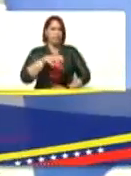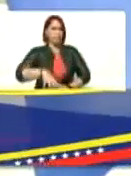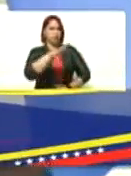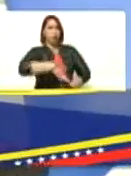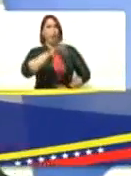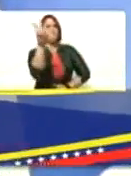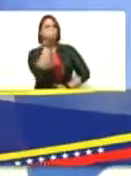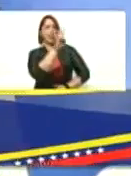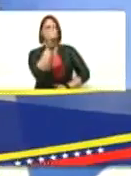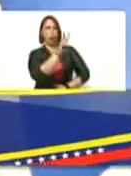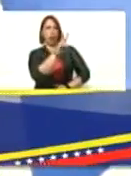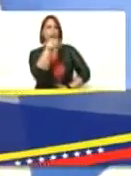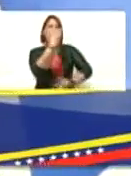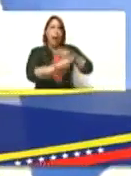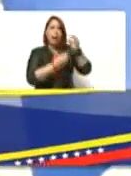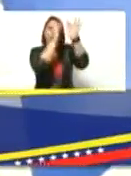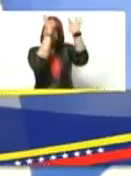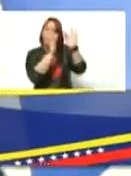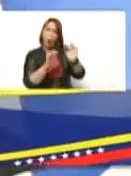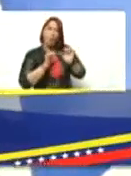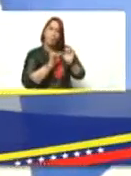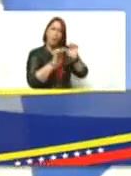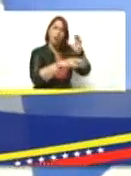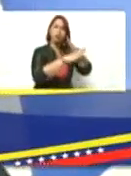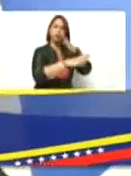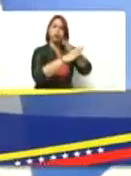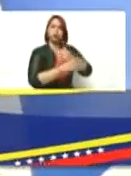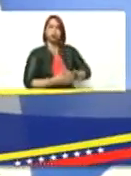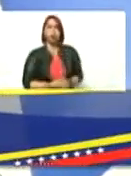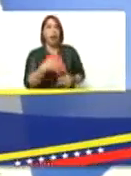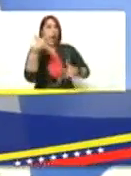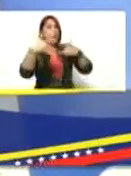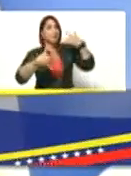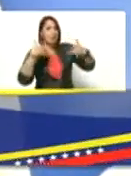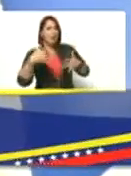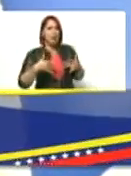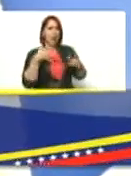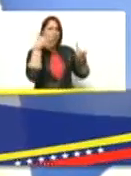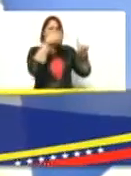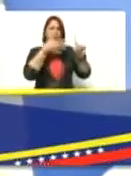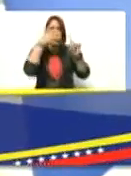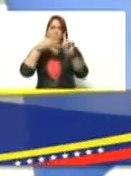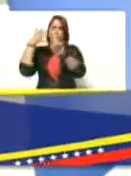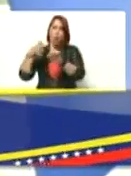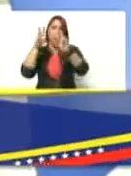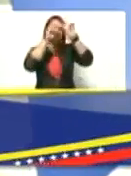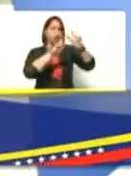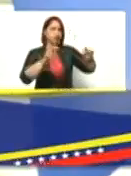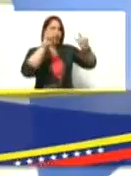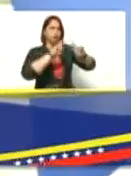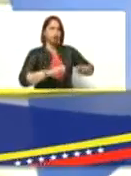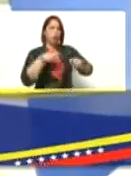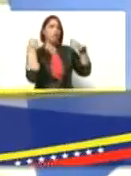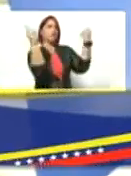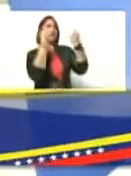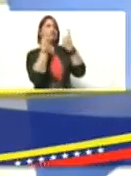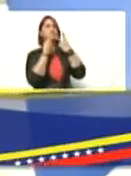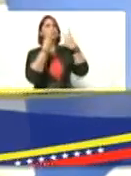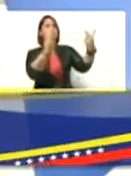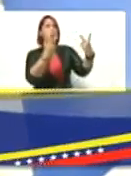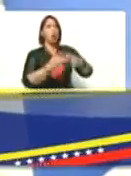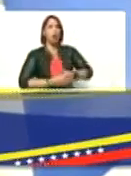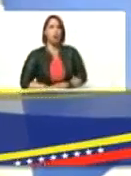país, que realizan de manera permanente actividades formativas, investigativas, de promoción y